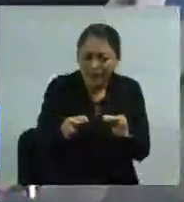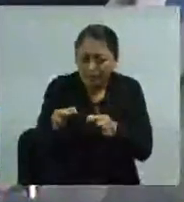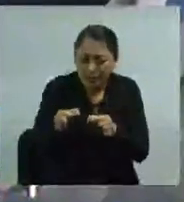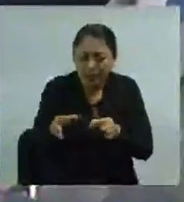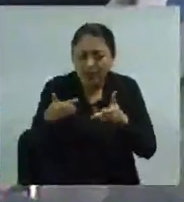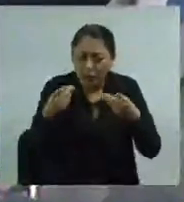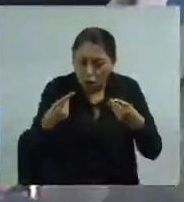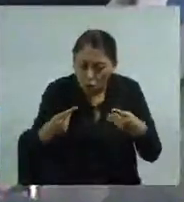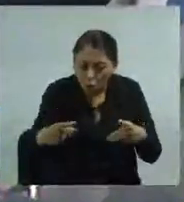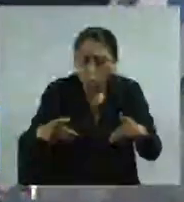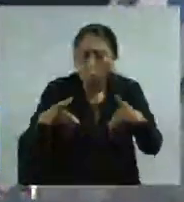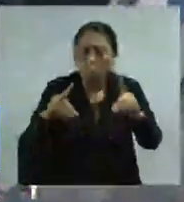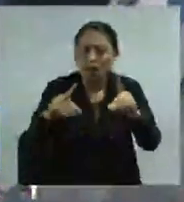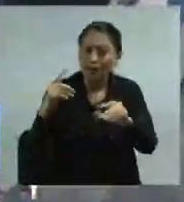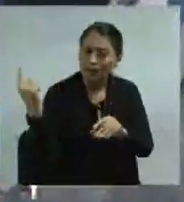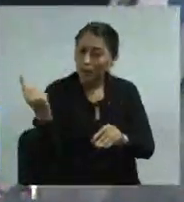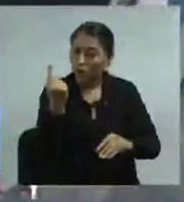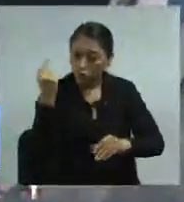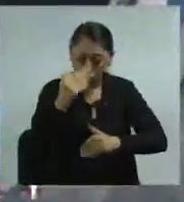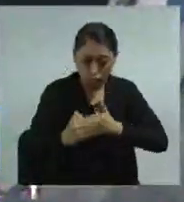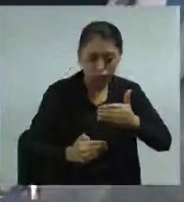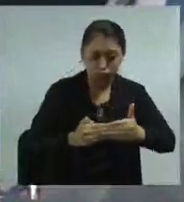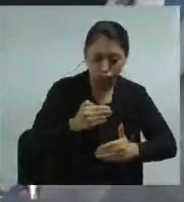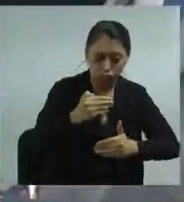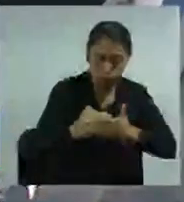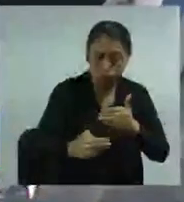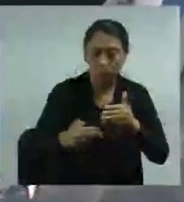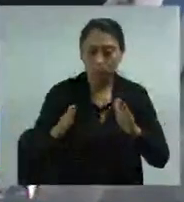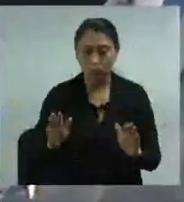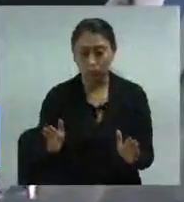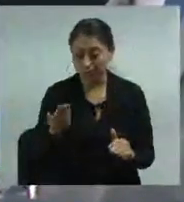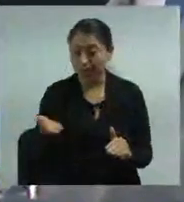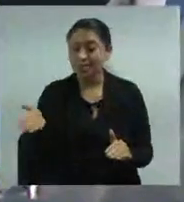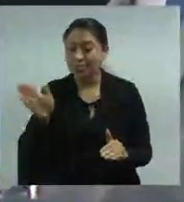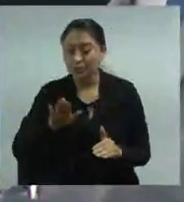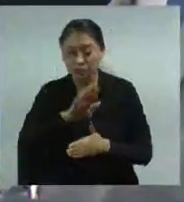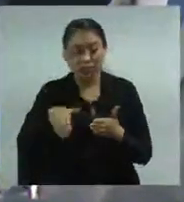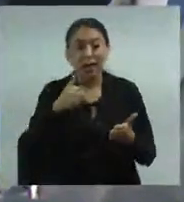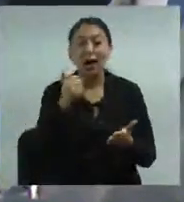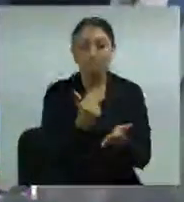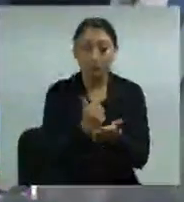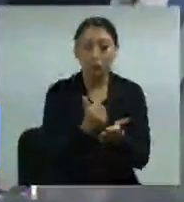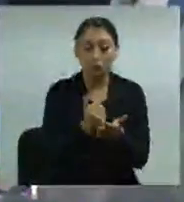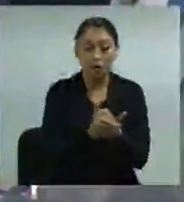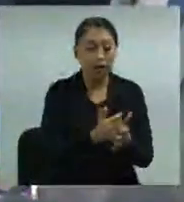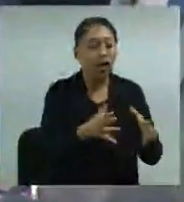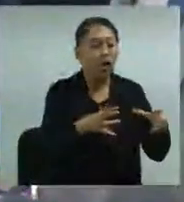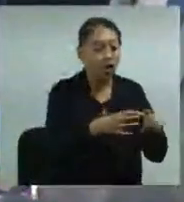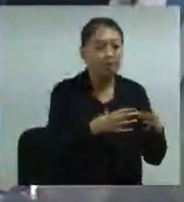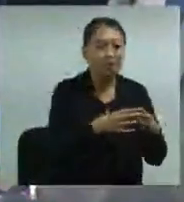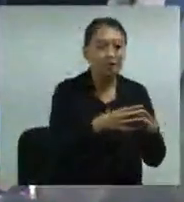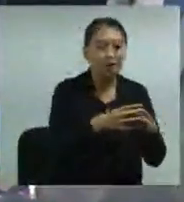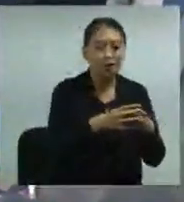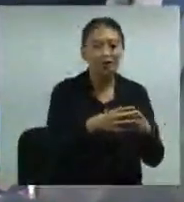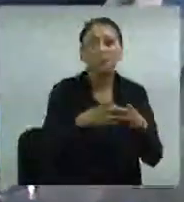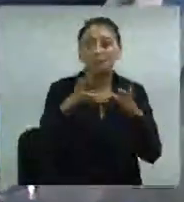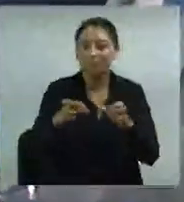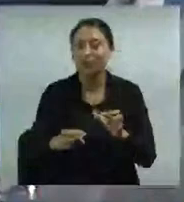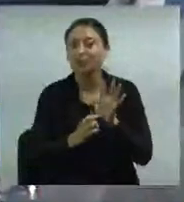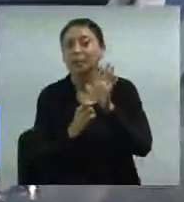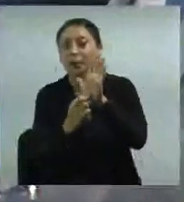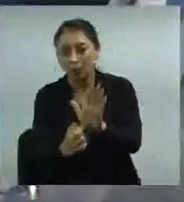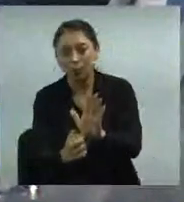durante todos los procesos históricos, después de haber aprobado la ley de comisiones de postulación,